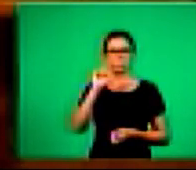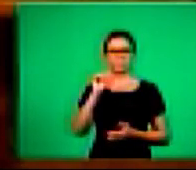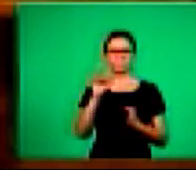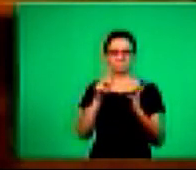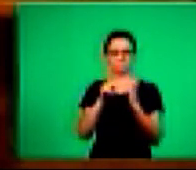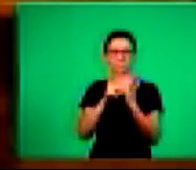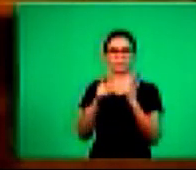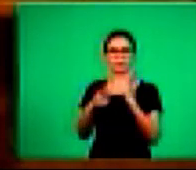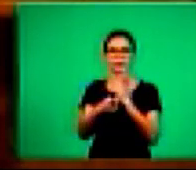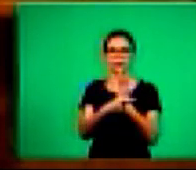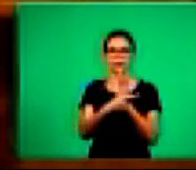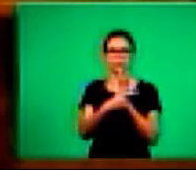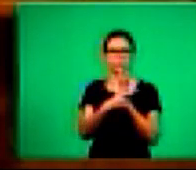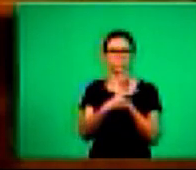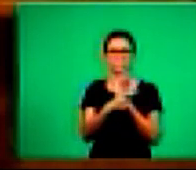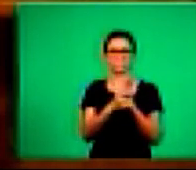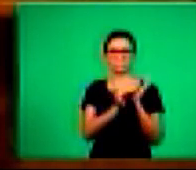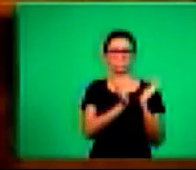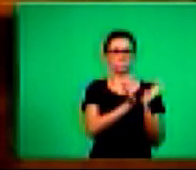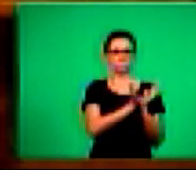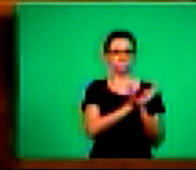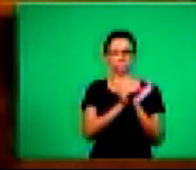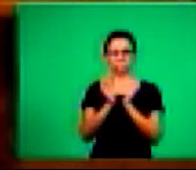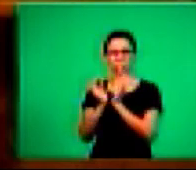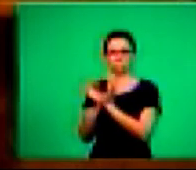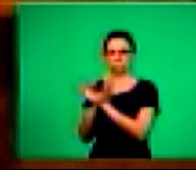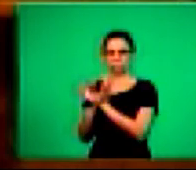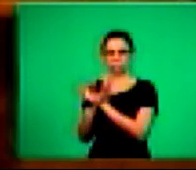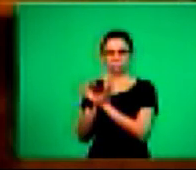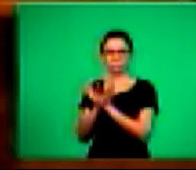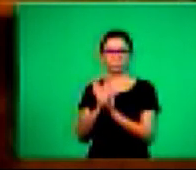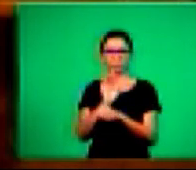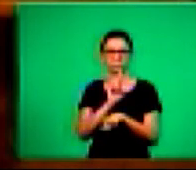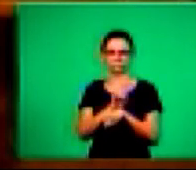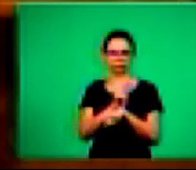palabra de las vírgenes la iglesia infiel